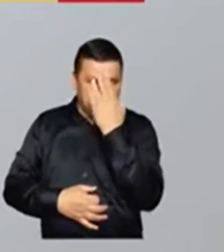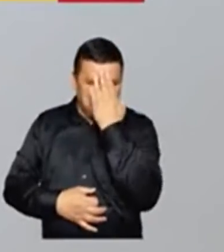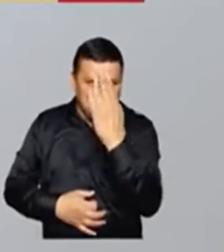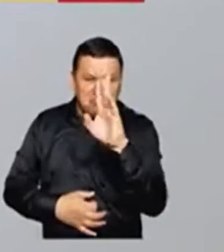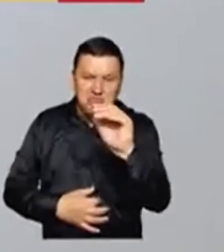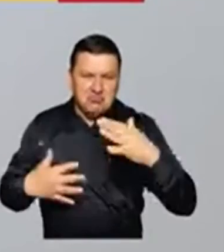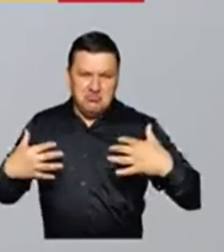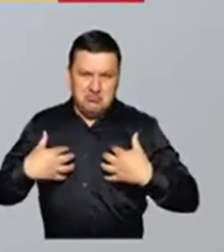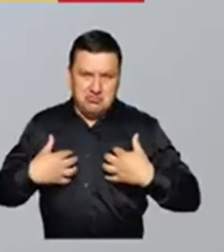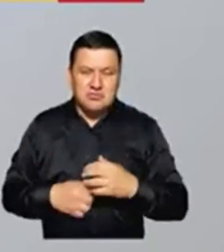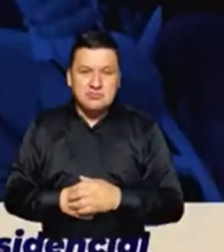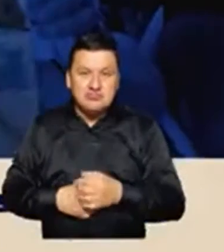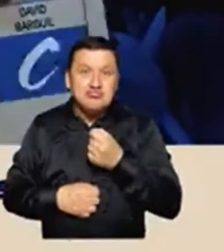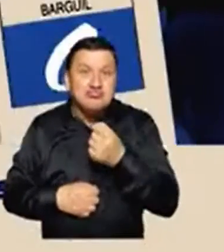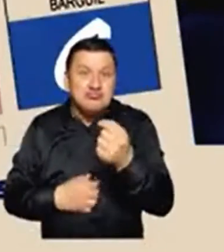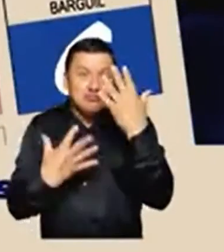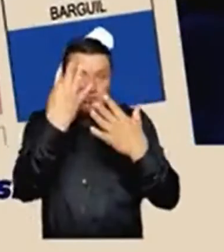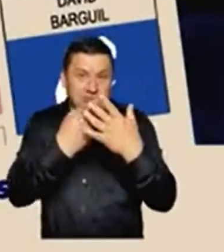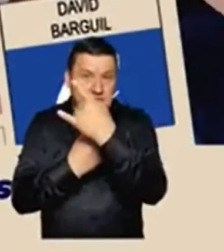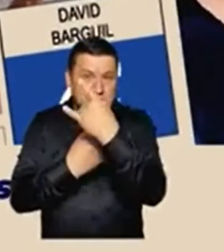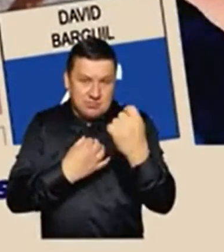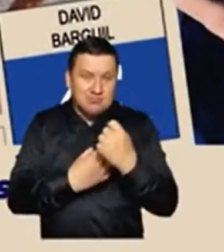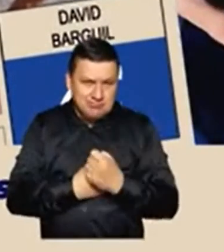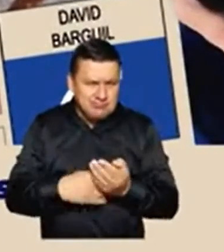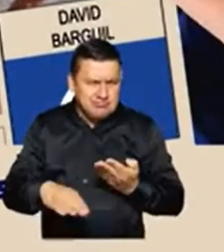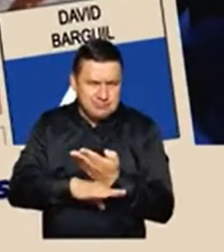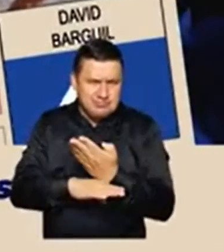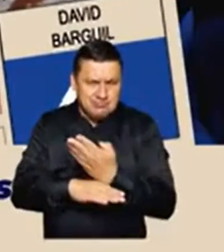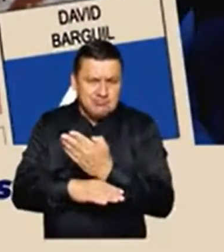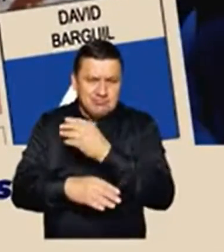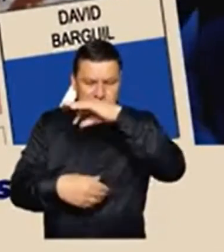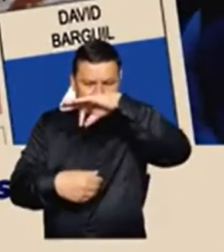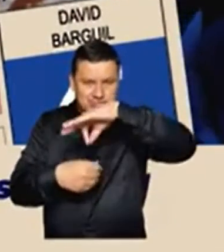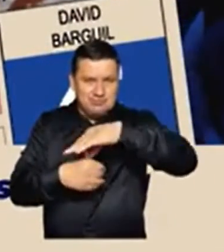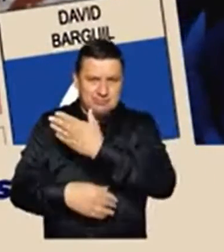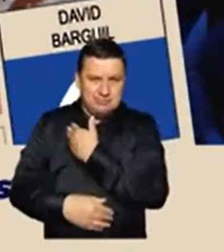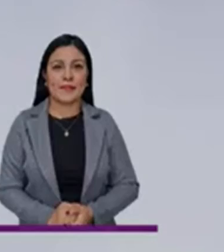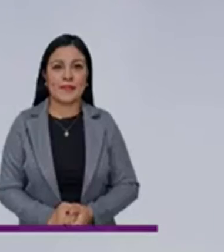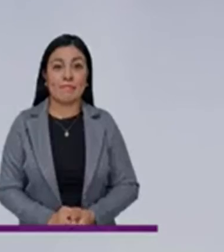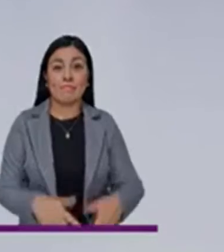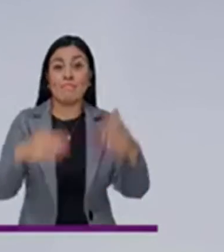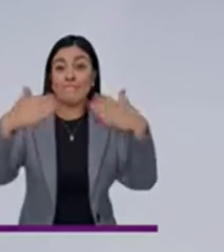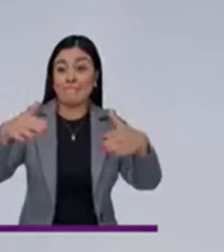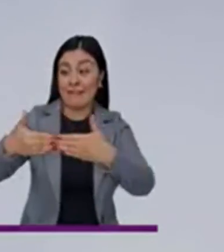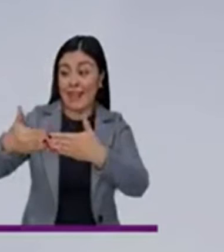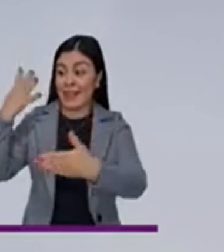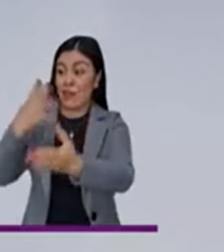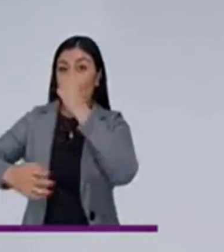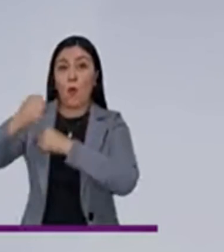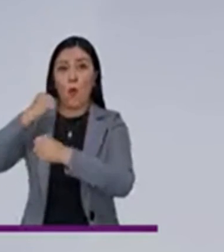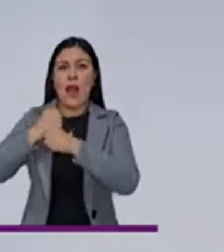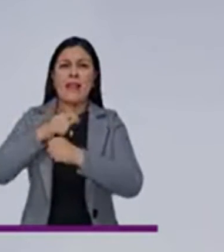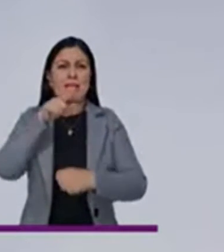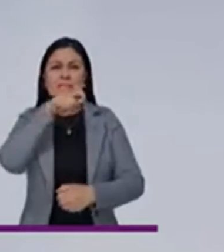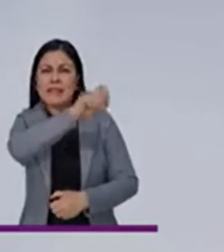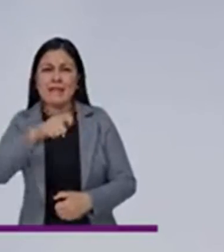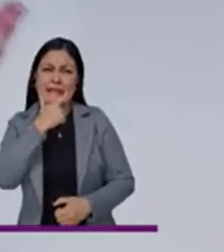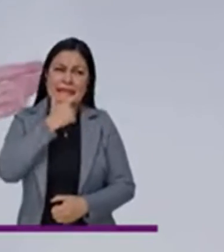de frente y sin miedo. Este 13 de marzo, pida el tarjetón de la consulta de equipo por Colombia y vote David Barguil presidente. Hace 4 años